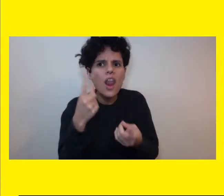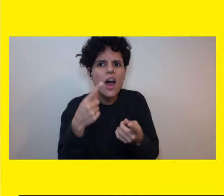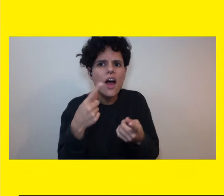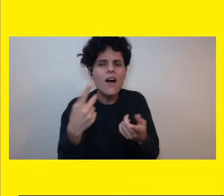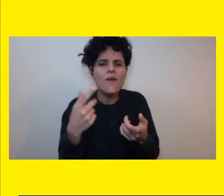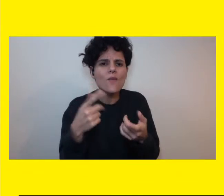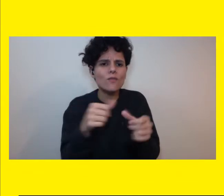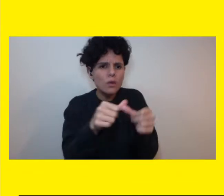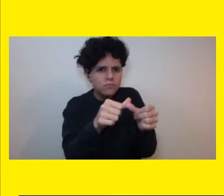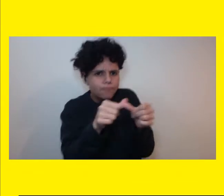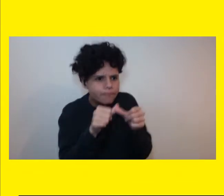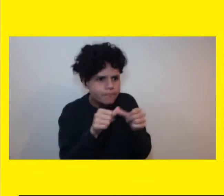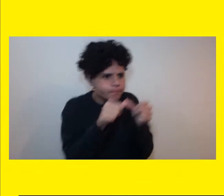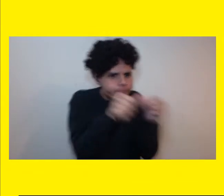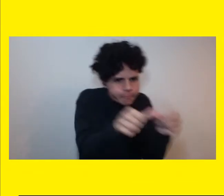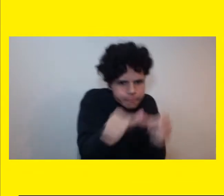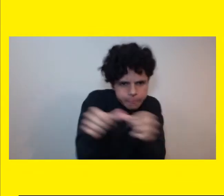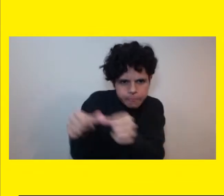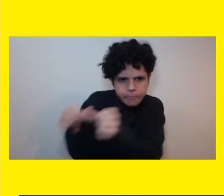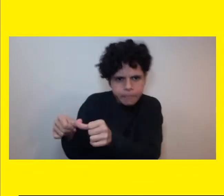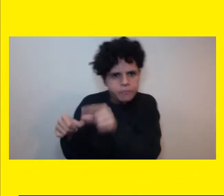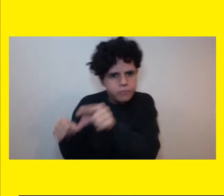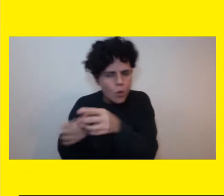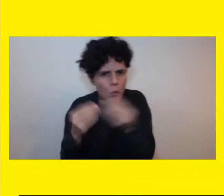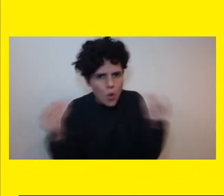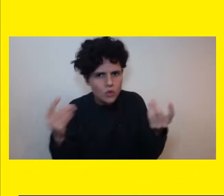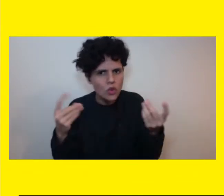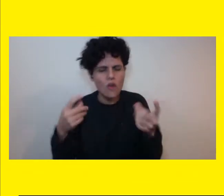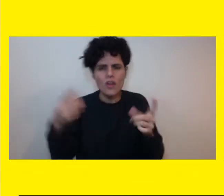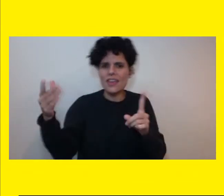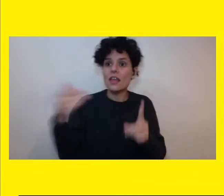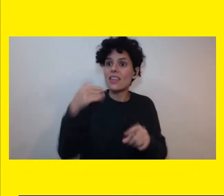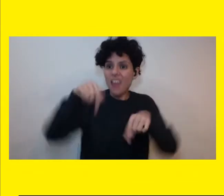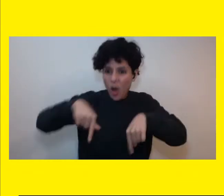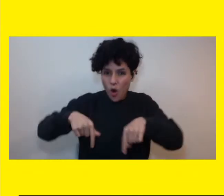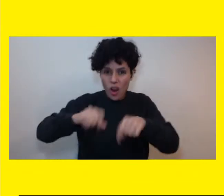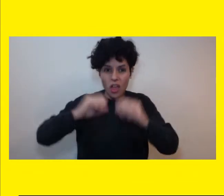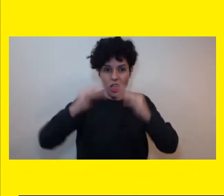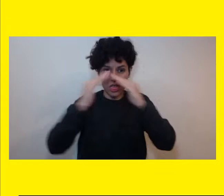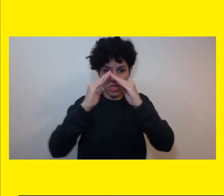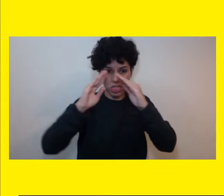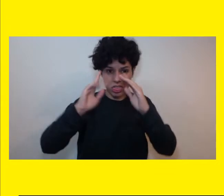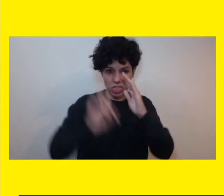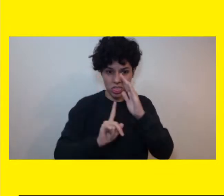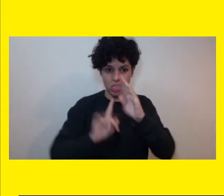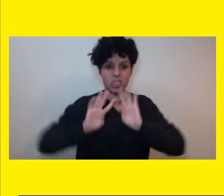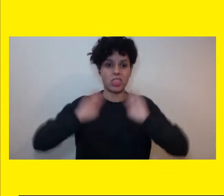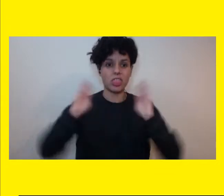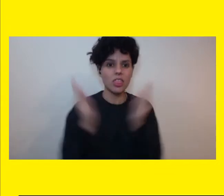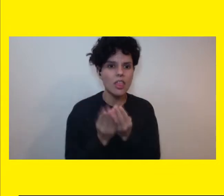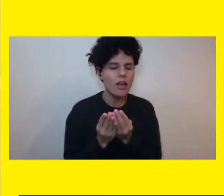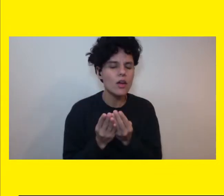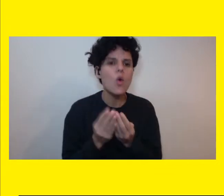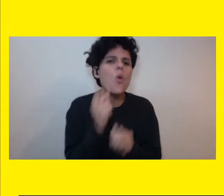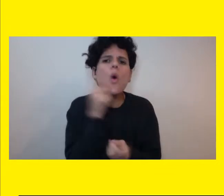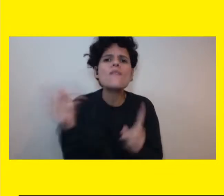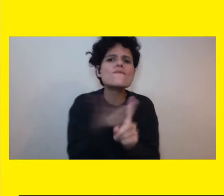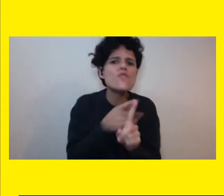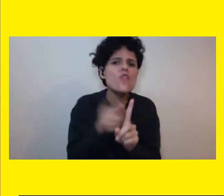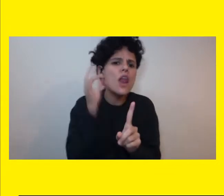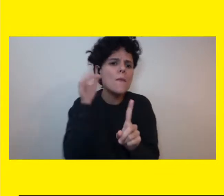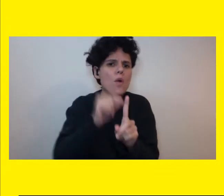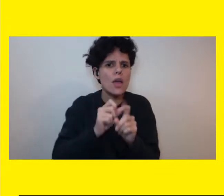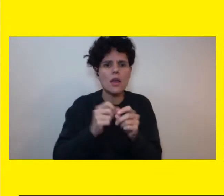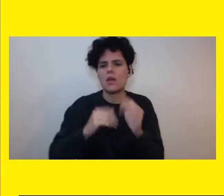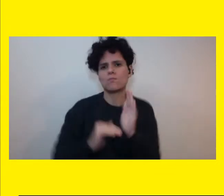también los casos, los aumentos de casos de violencia contra las mujeres en esta crisis sanitaria, y la necesidad de articulación por fuera también de las mismas.